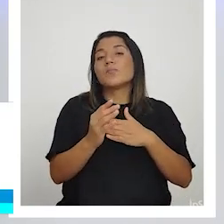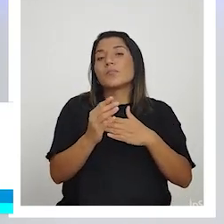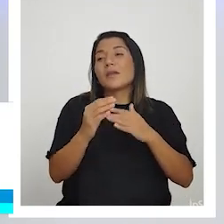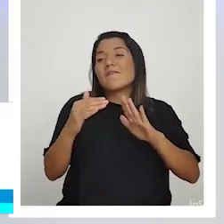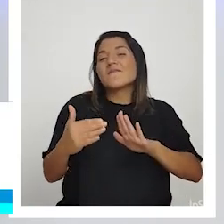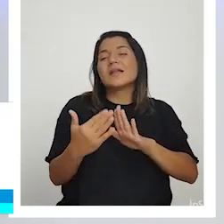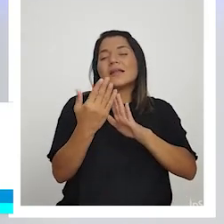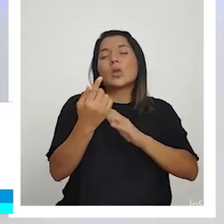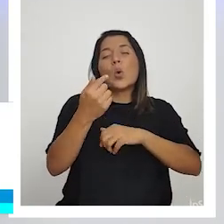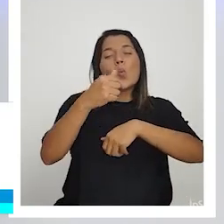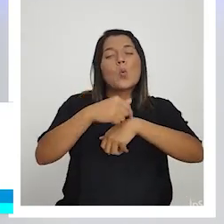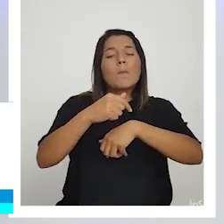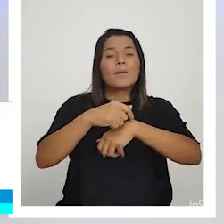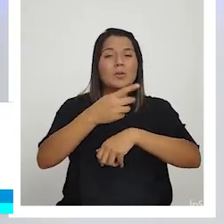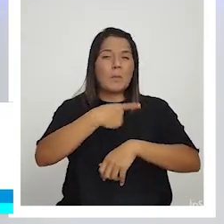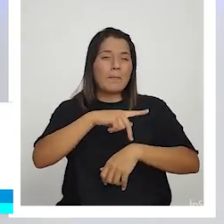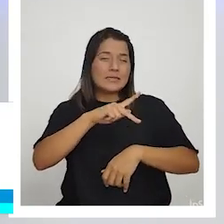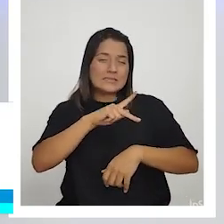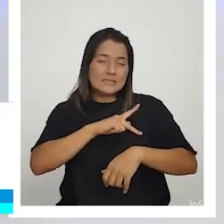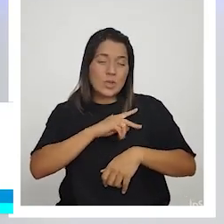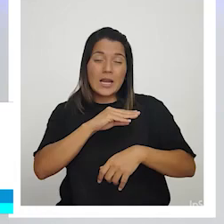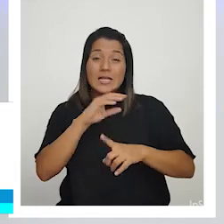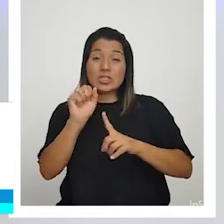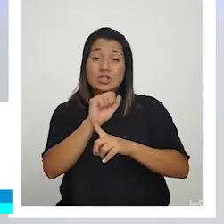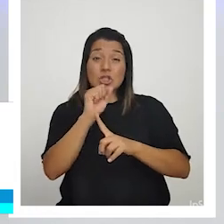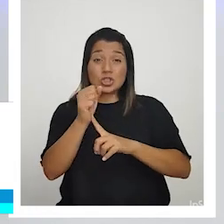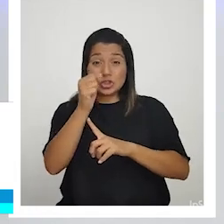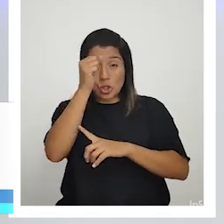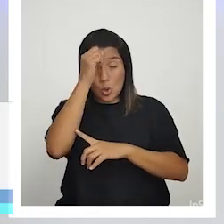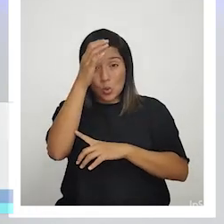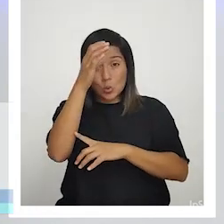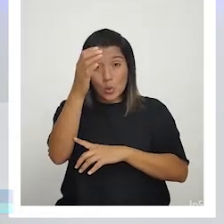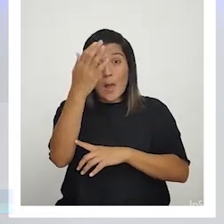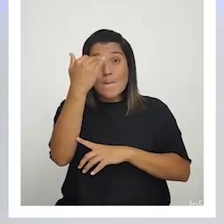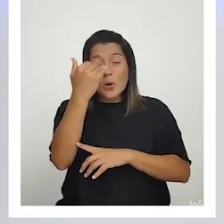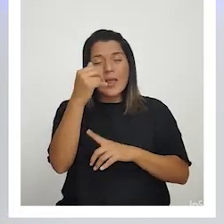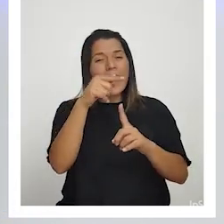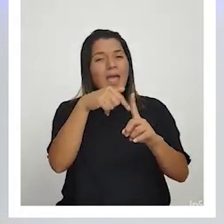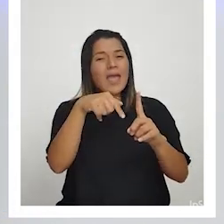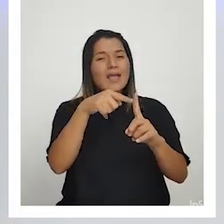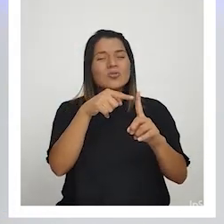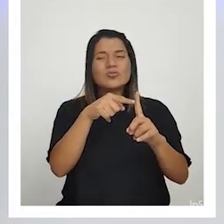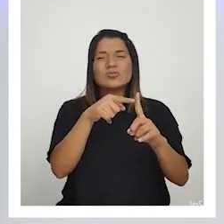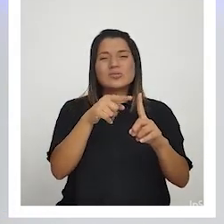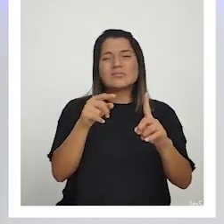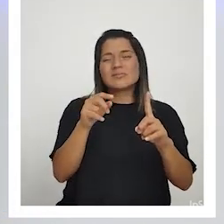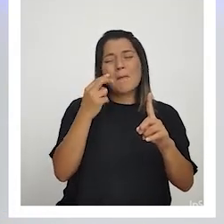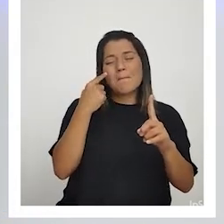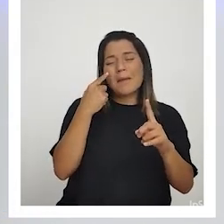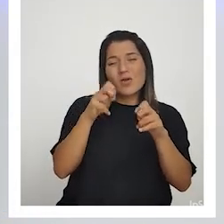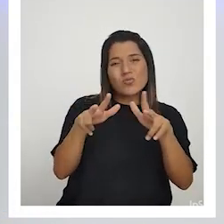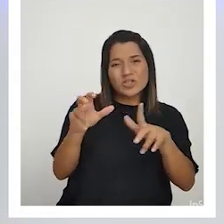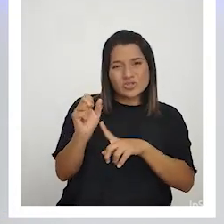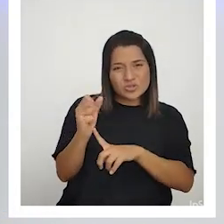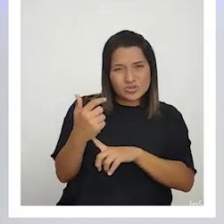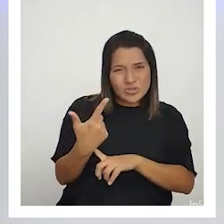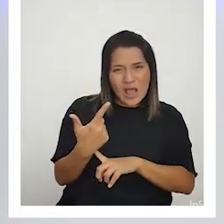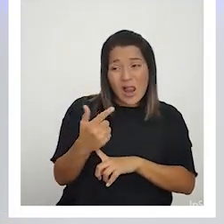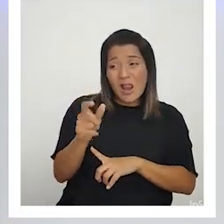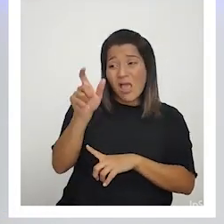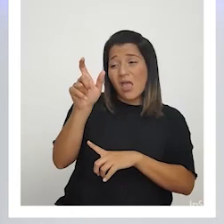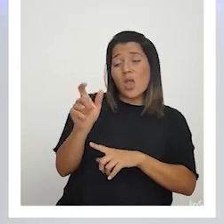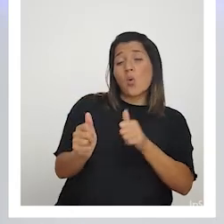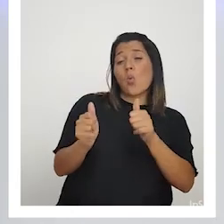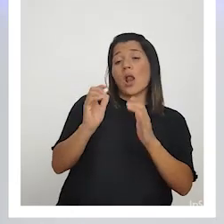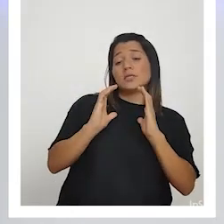y sociocultural, porque también son muy bombardeados con el tema de las redes sociales y el idealismo de perfección en